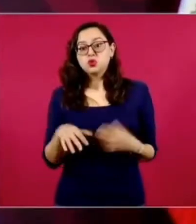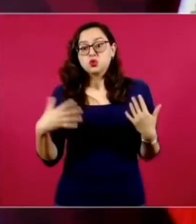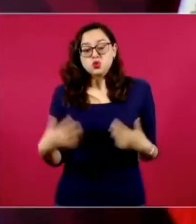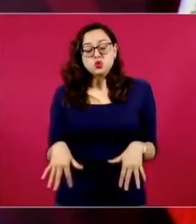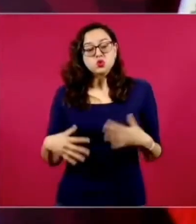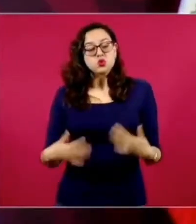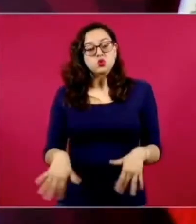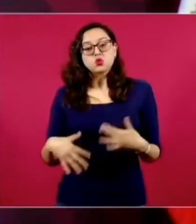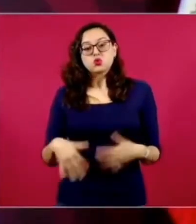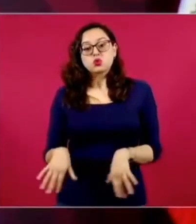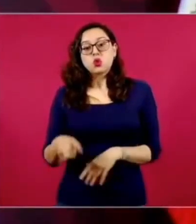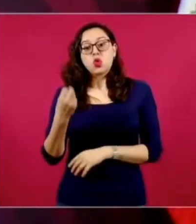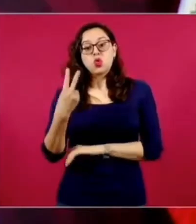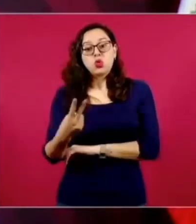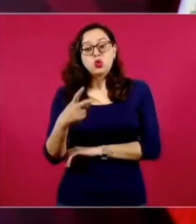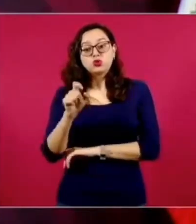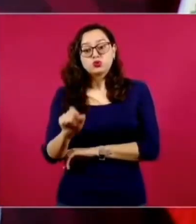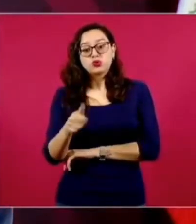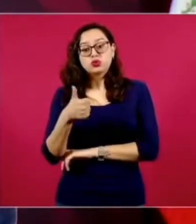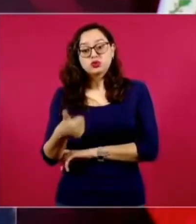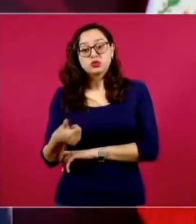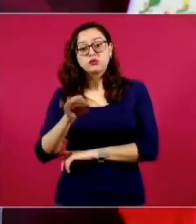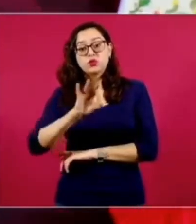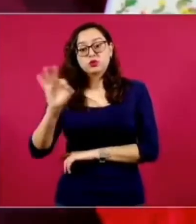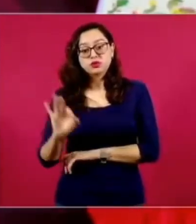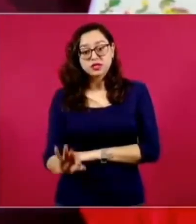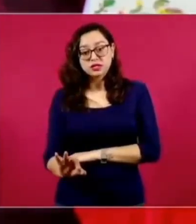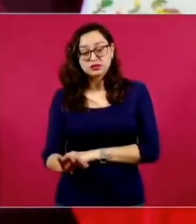tiempo, es de 2.6.